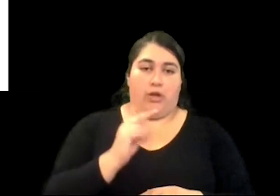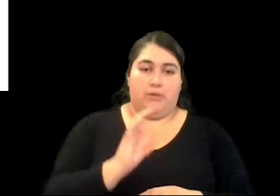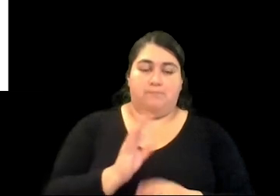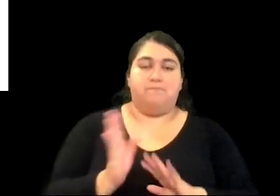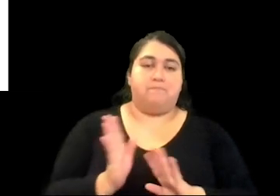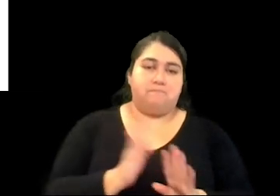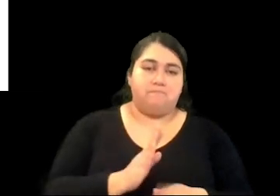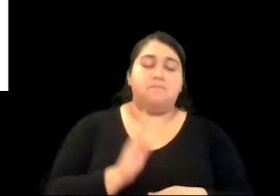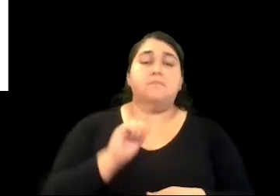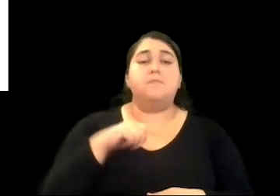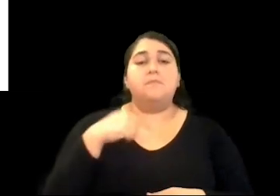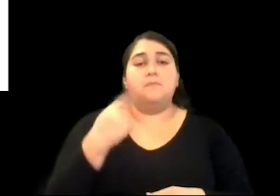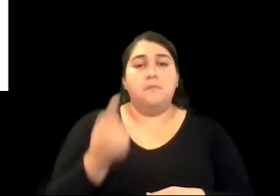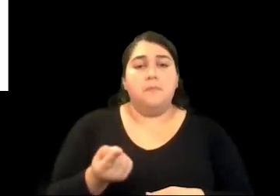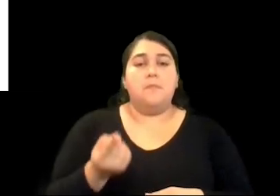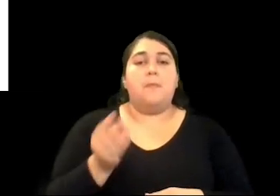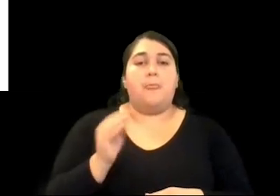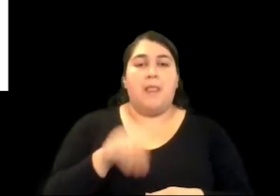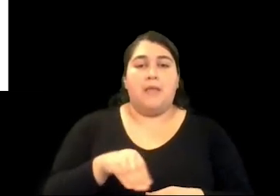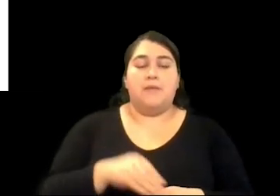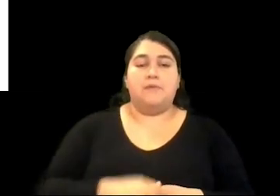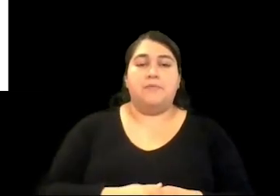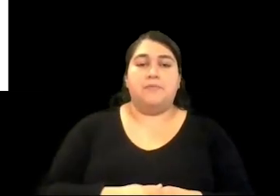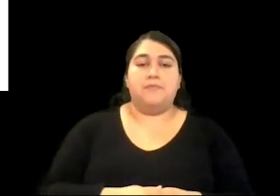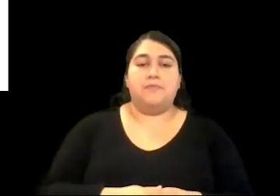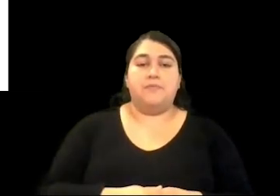Espera, tengo otra que dice,